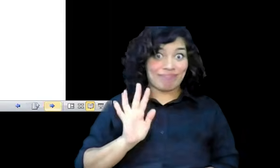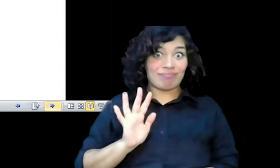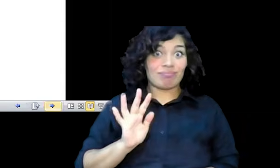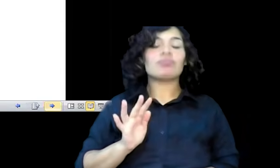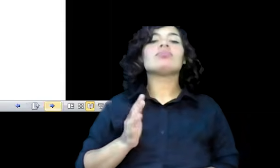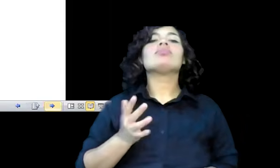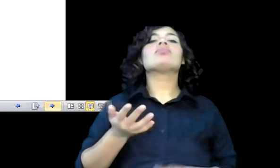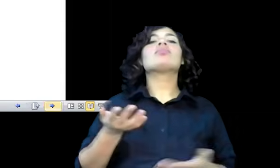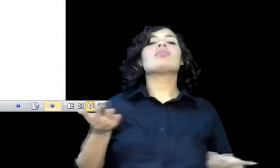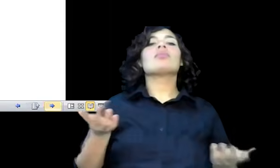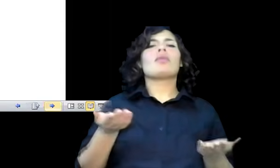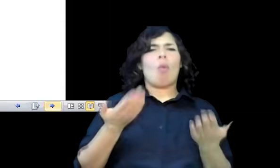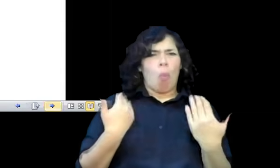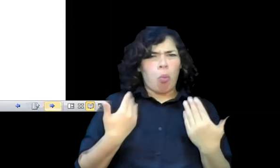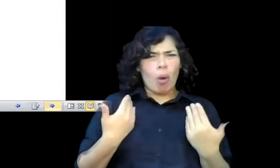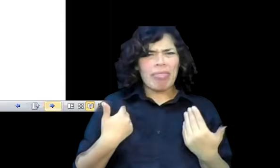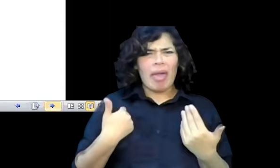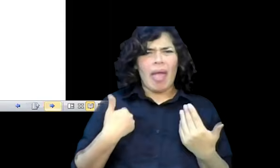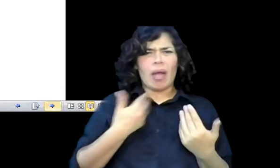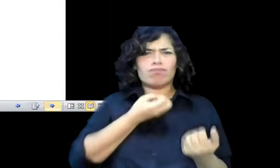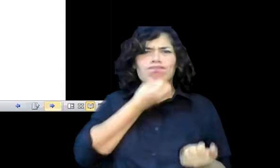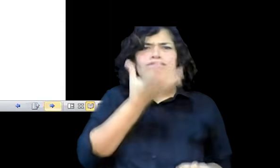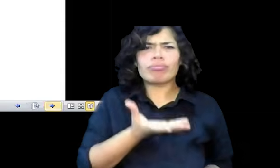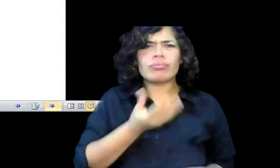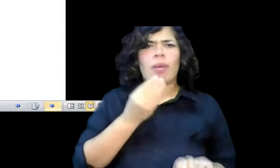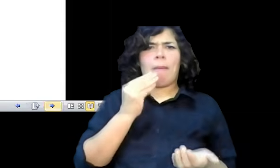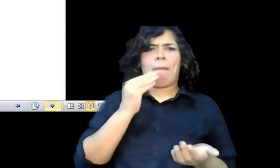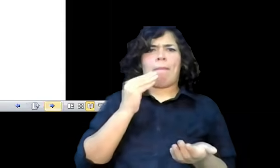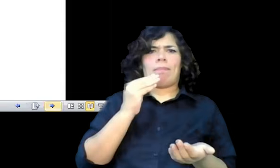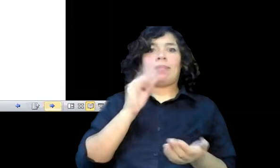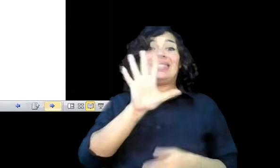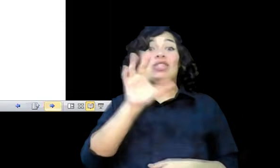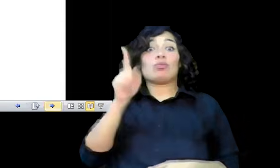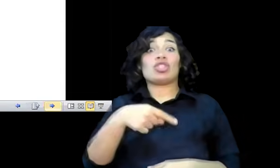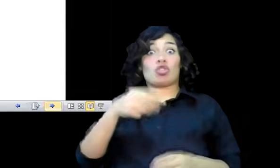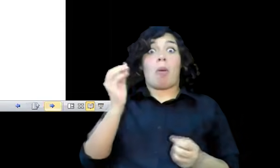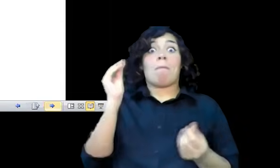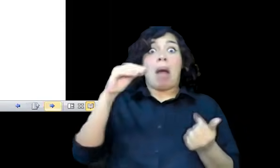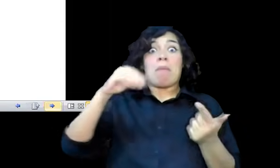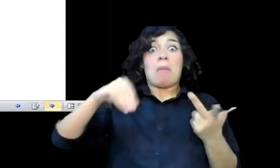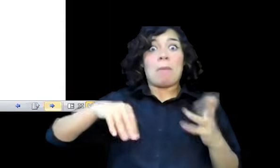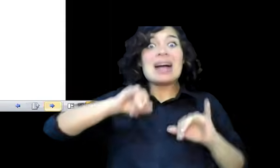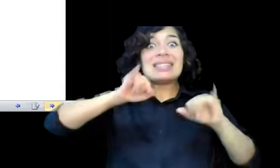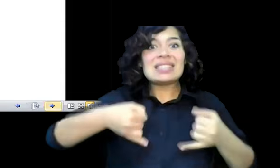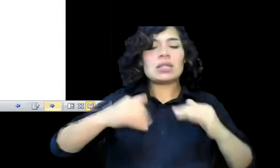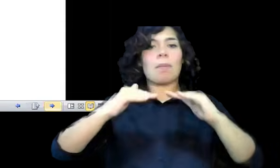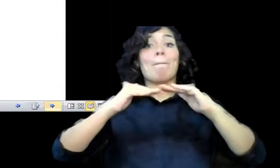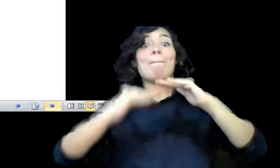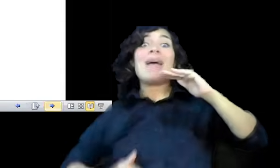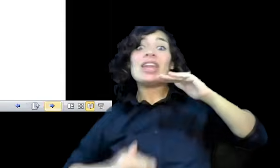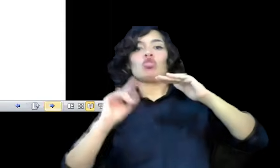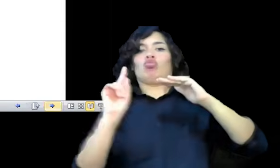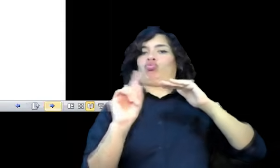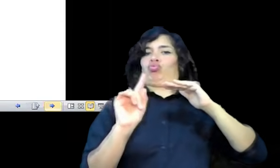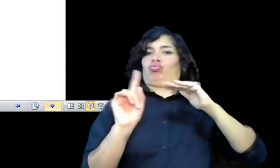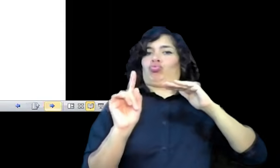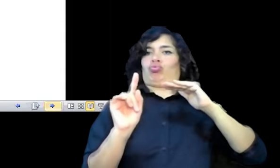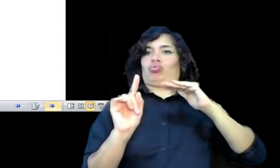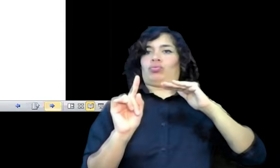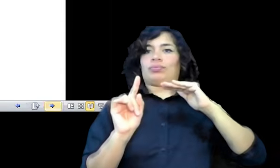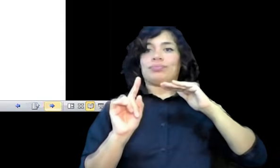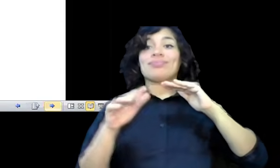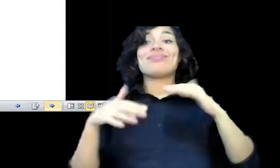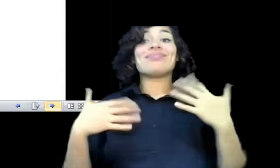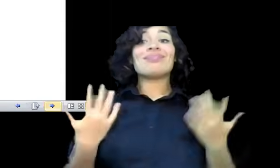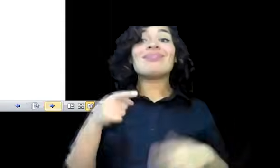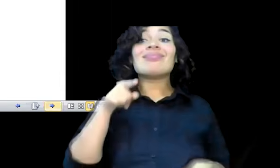Eh, ¿Puede declarar más del 5%? Sí, por supuesto, nunca menos. Esta presunción